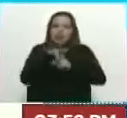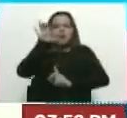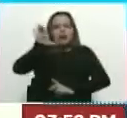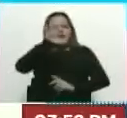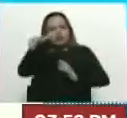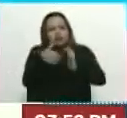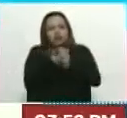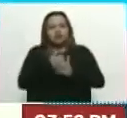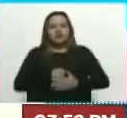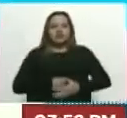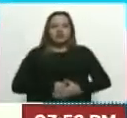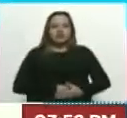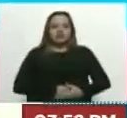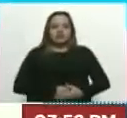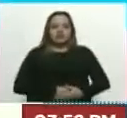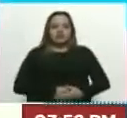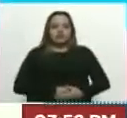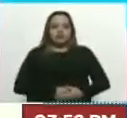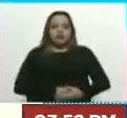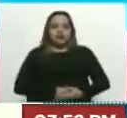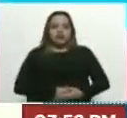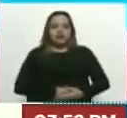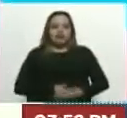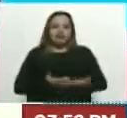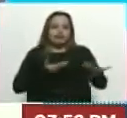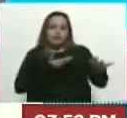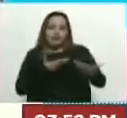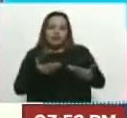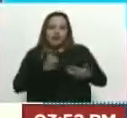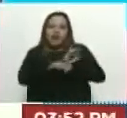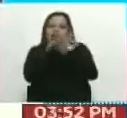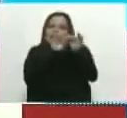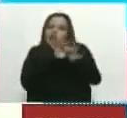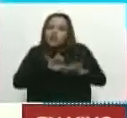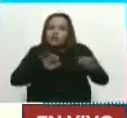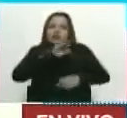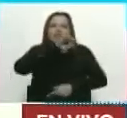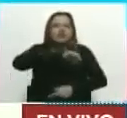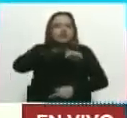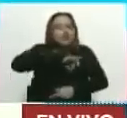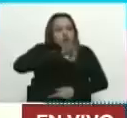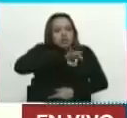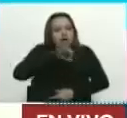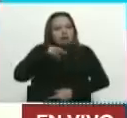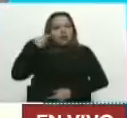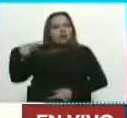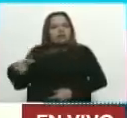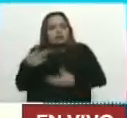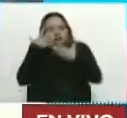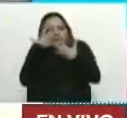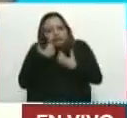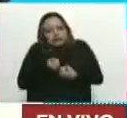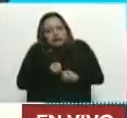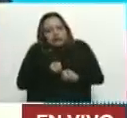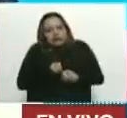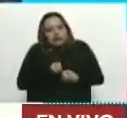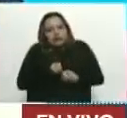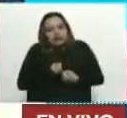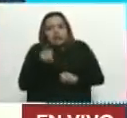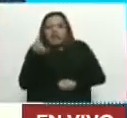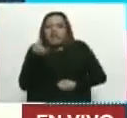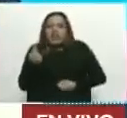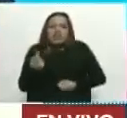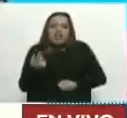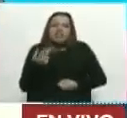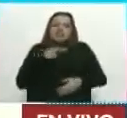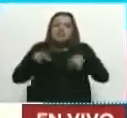pues, en una anomia social, política, que se respiraba, una